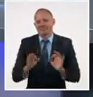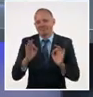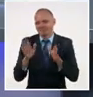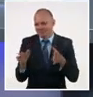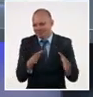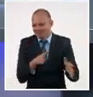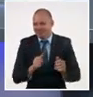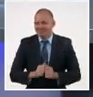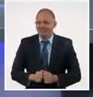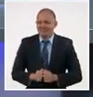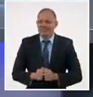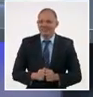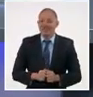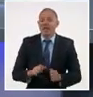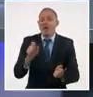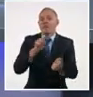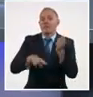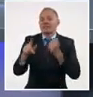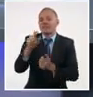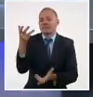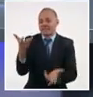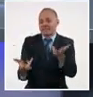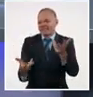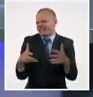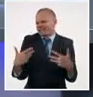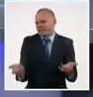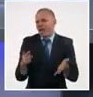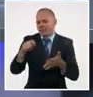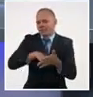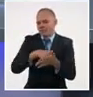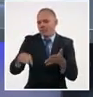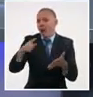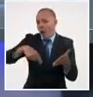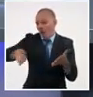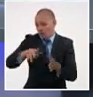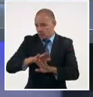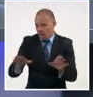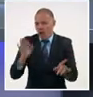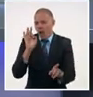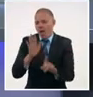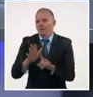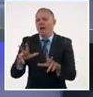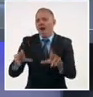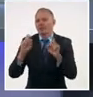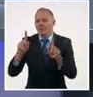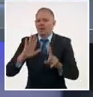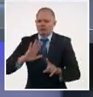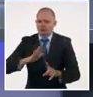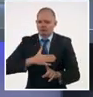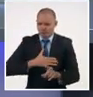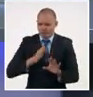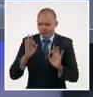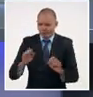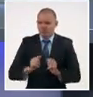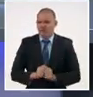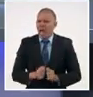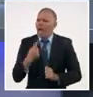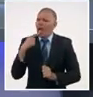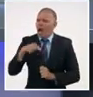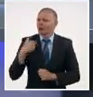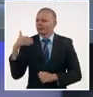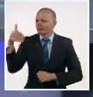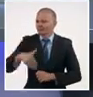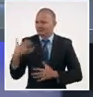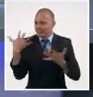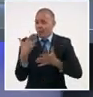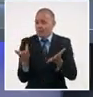municipal del Poder Popular de Cienfuegos celebró la octava sesión ordinaria del 18º período de mandato. El encuentro contó con la presencia del miembro del